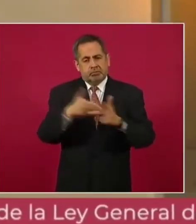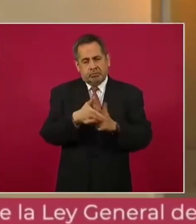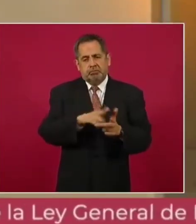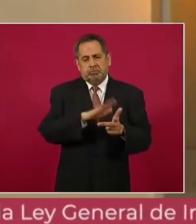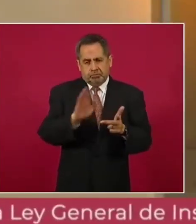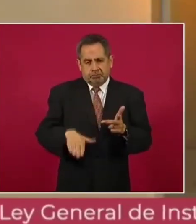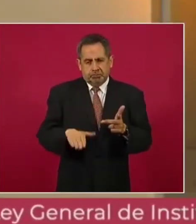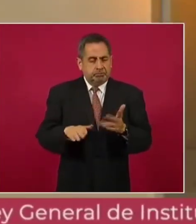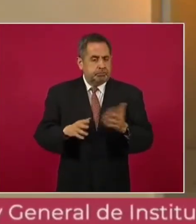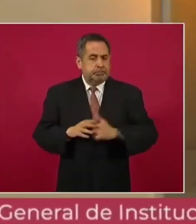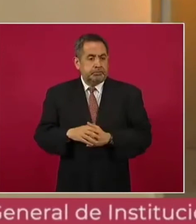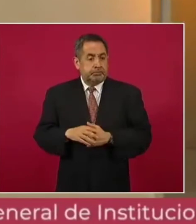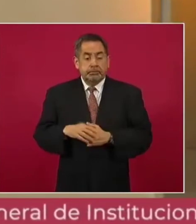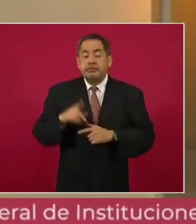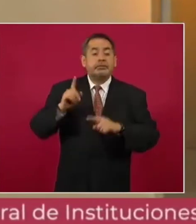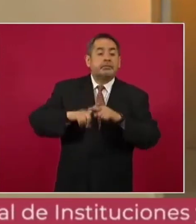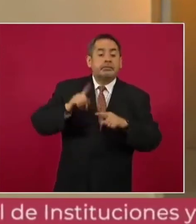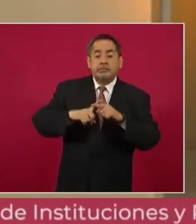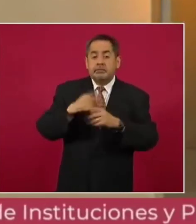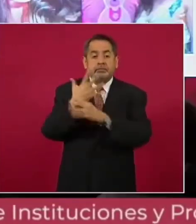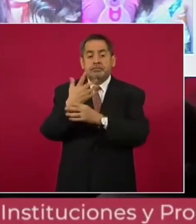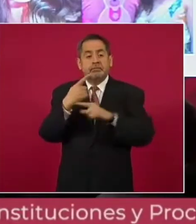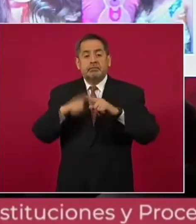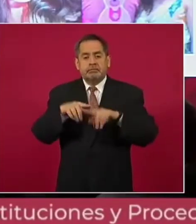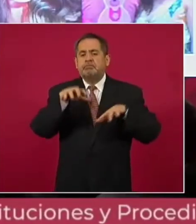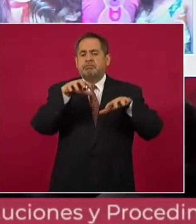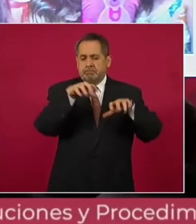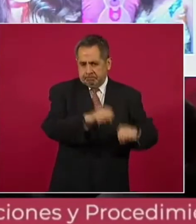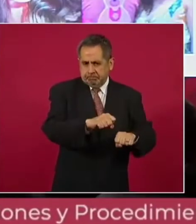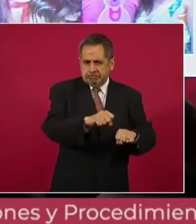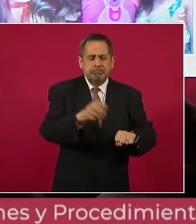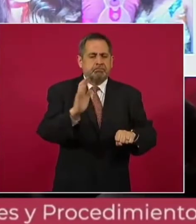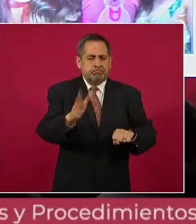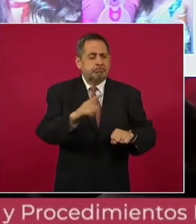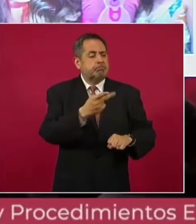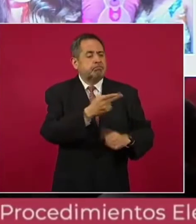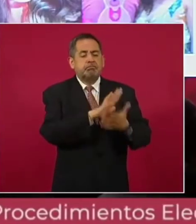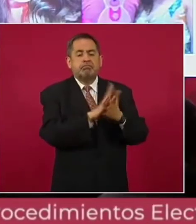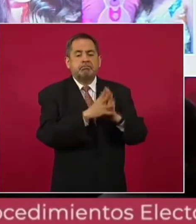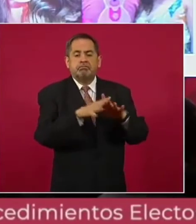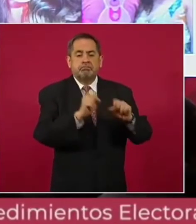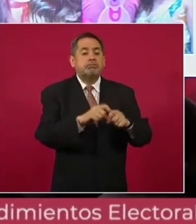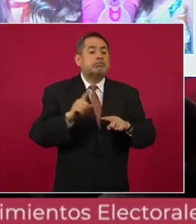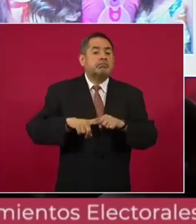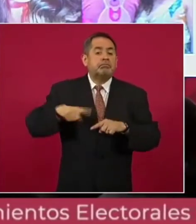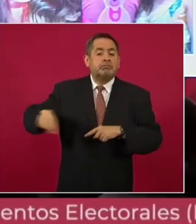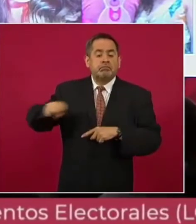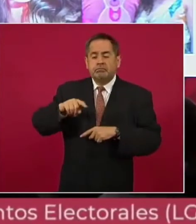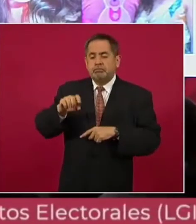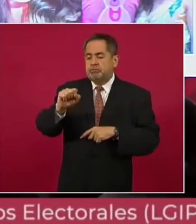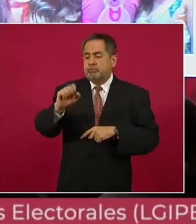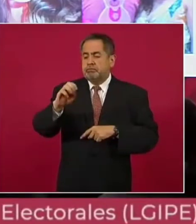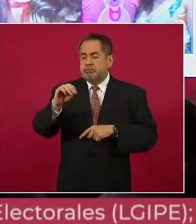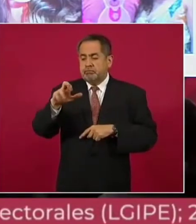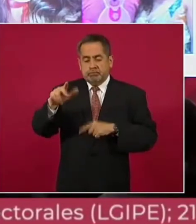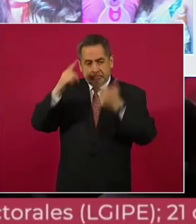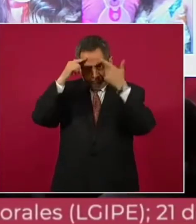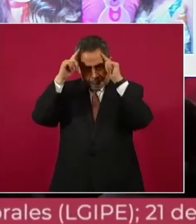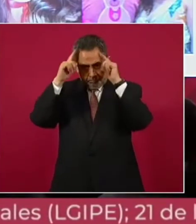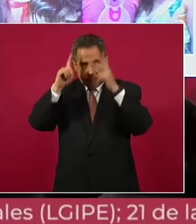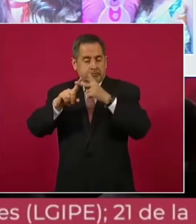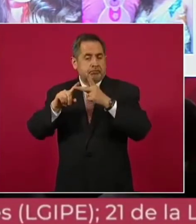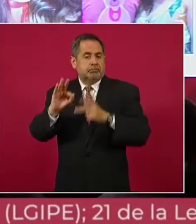el autor material y dos cómplices detenidos en una operación de la marina y la fiscalía de sonora